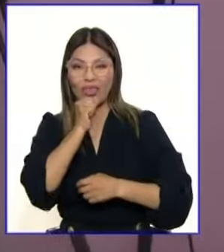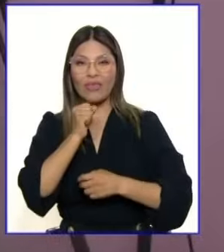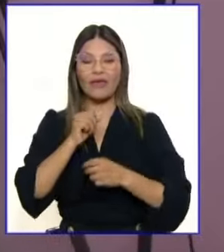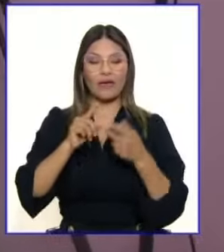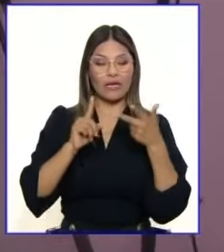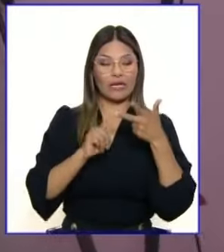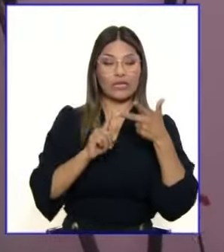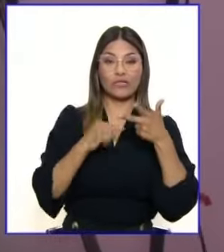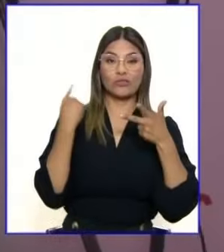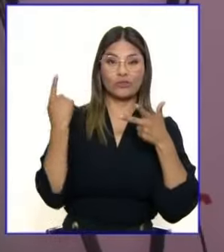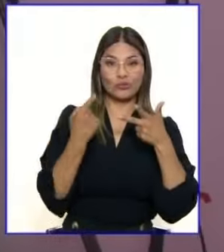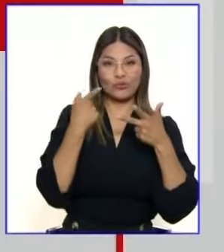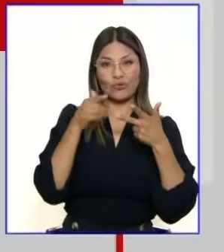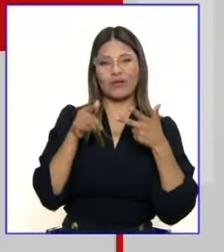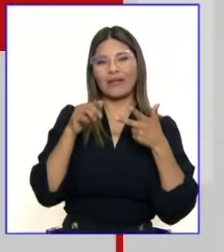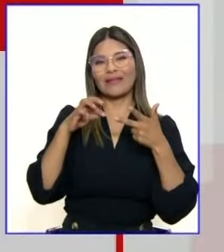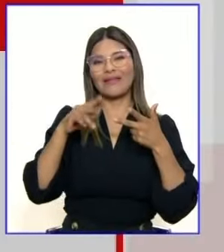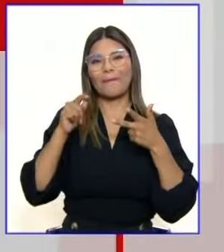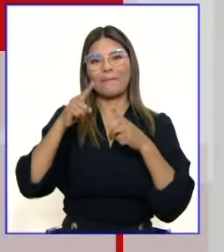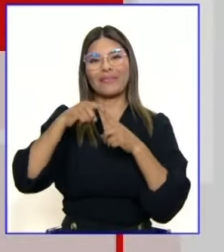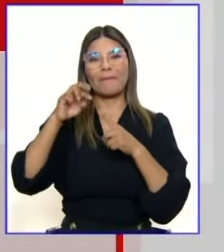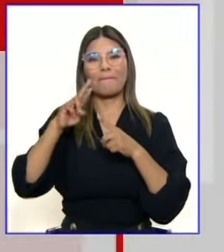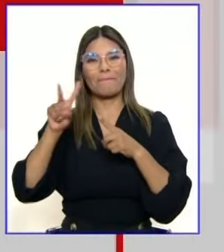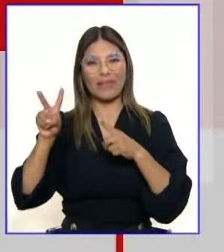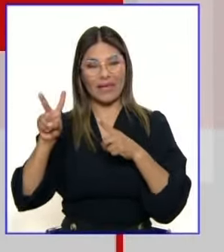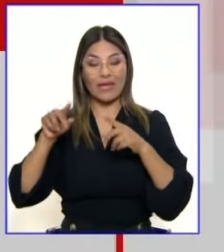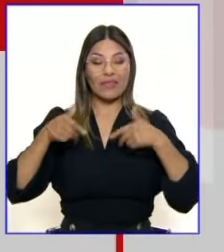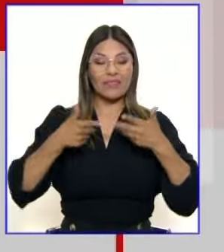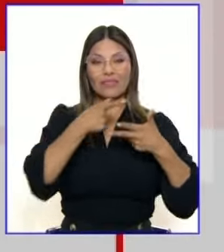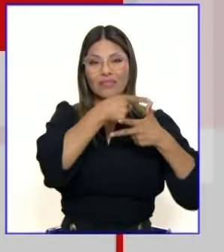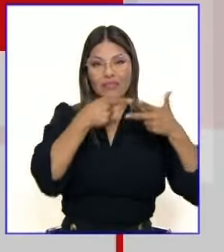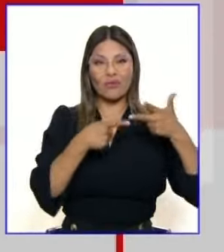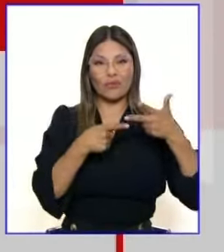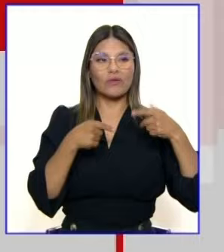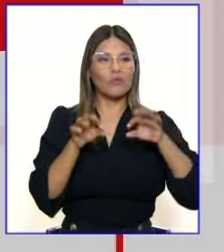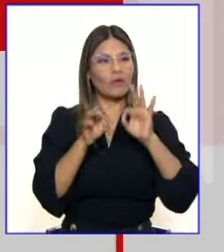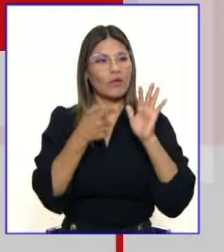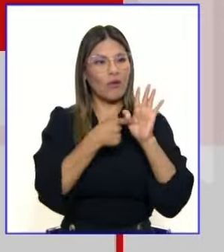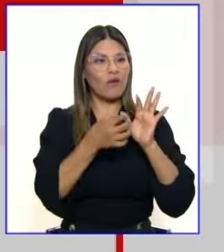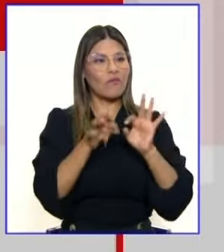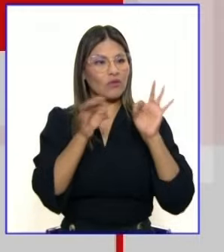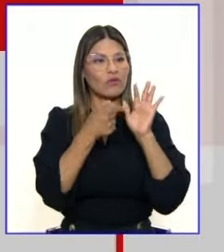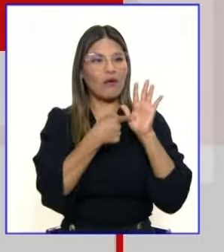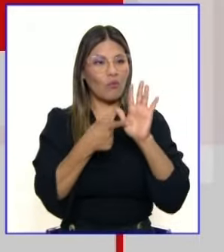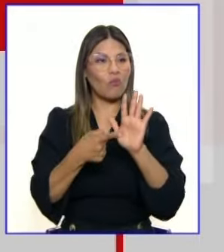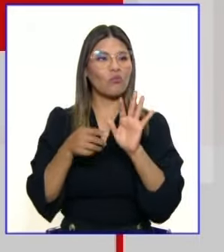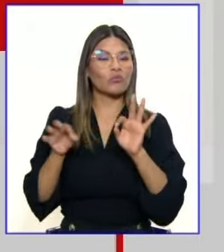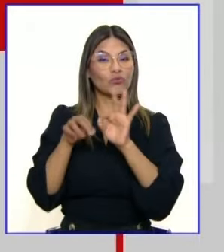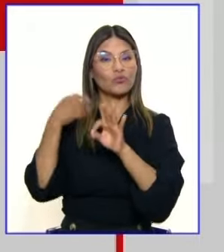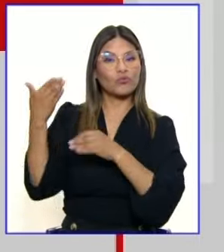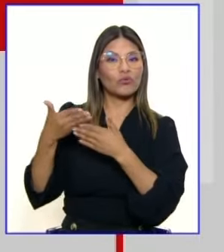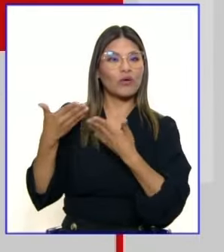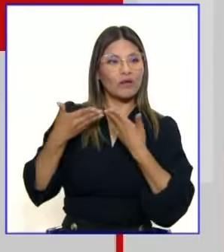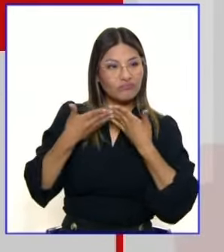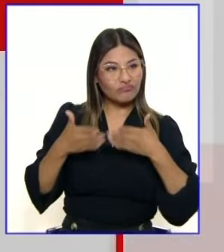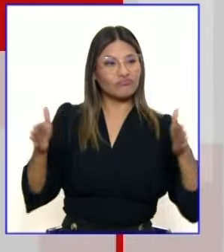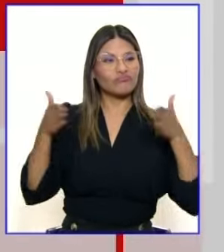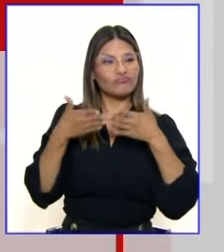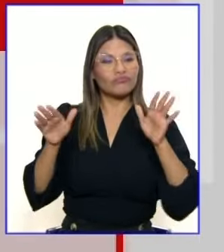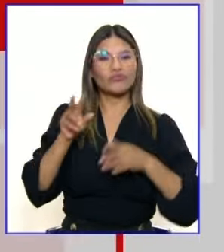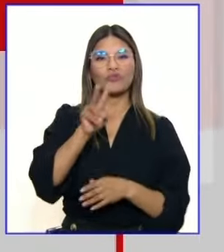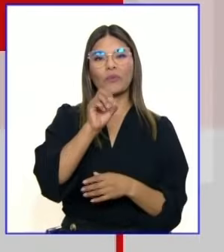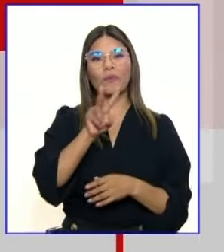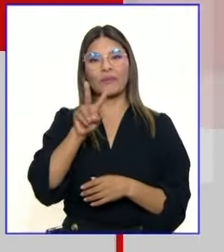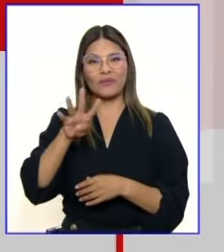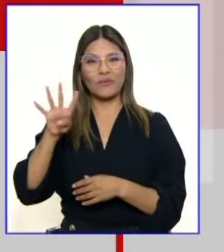que todos los ciudadanos estén informados y ahora, sobre todo en esta fecha tan importante como lo que estamos llevando a cabo, el APEC Perú 2024. En